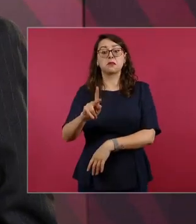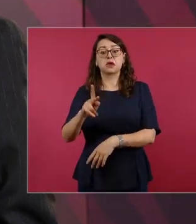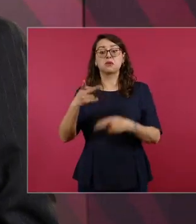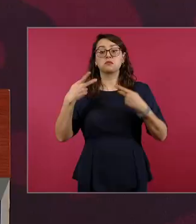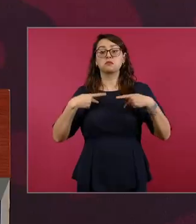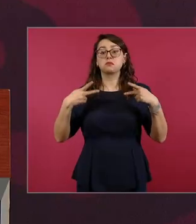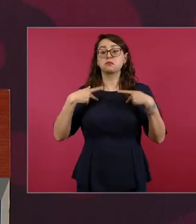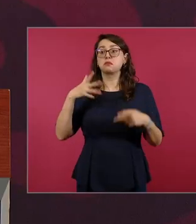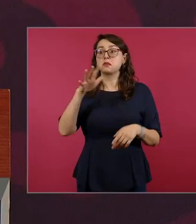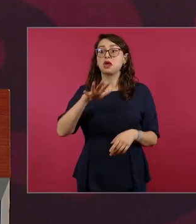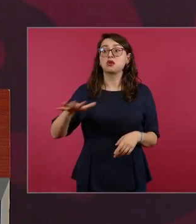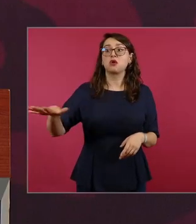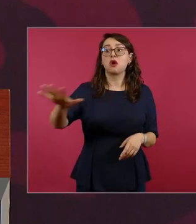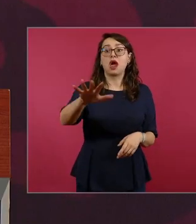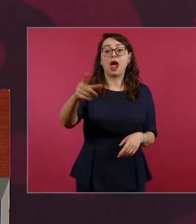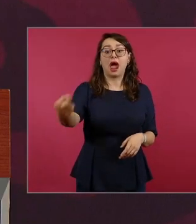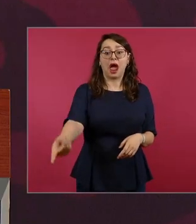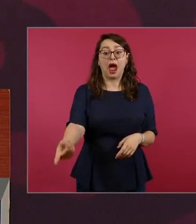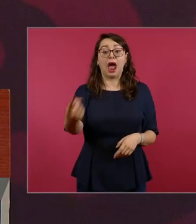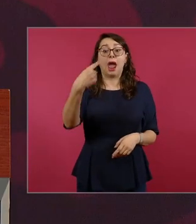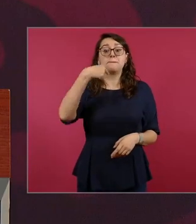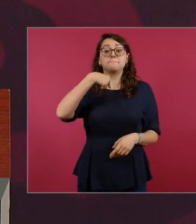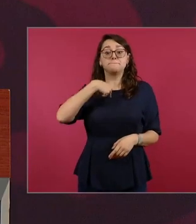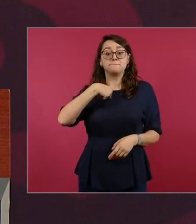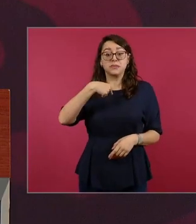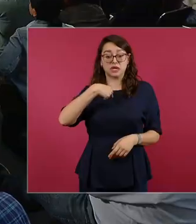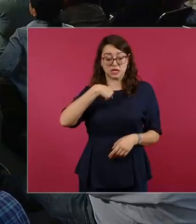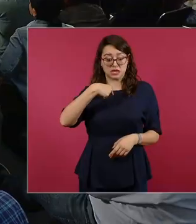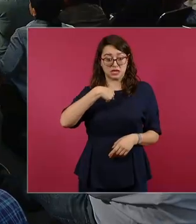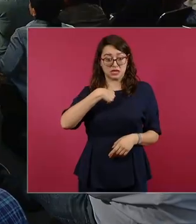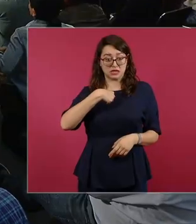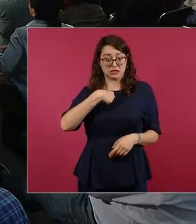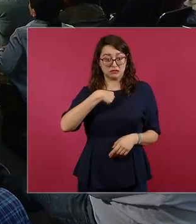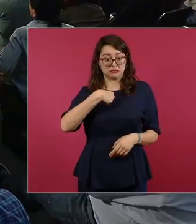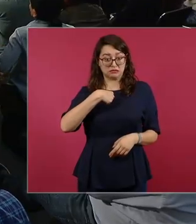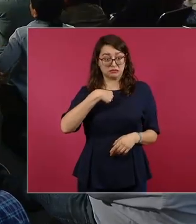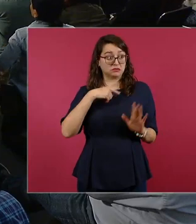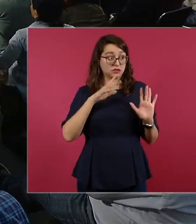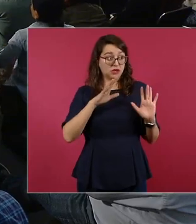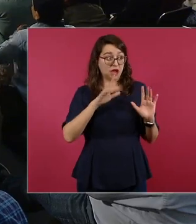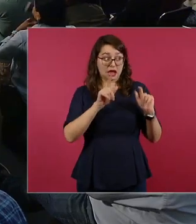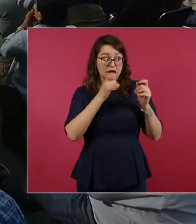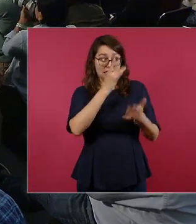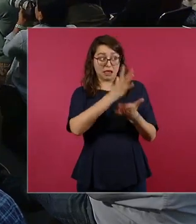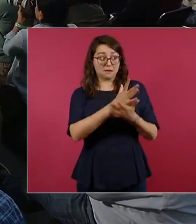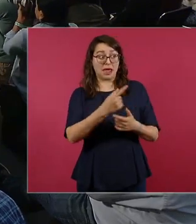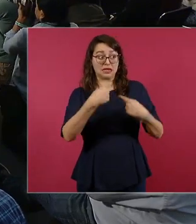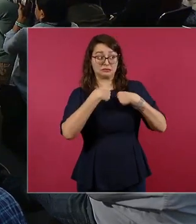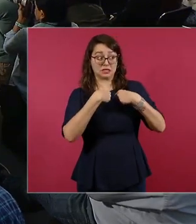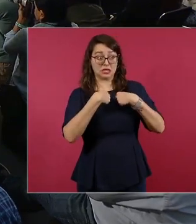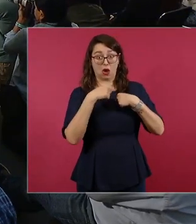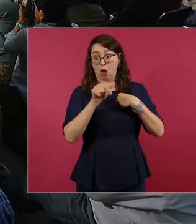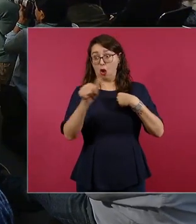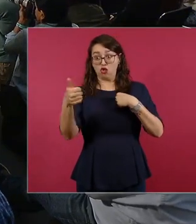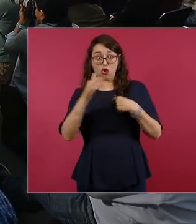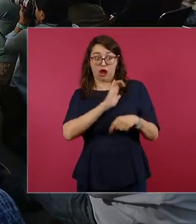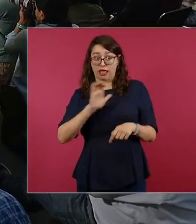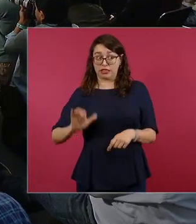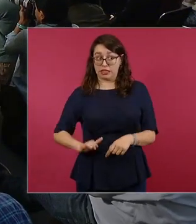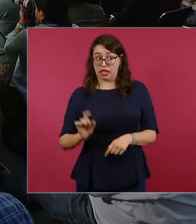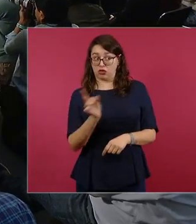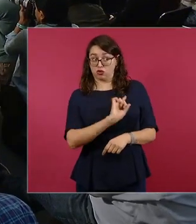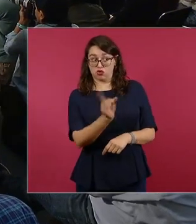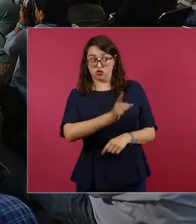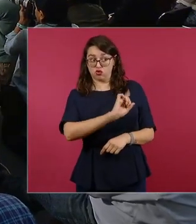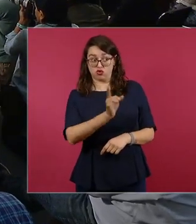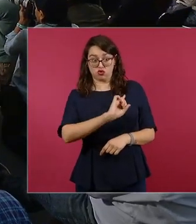al gobierno, eso no es ningún problema, esa, nada más esa, las otras no, porque ahí